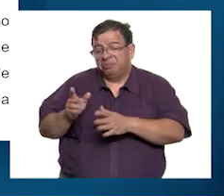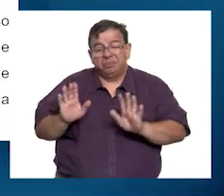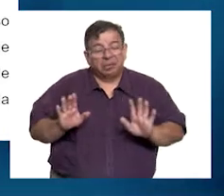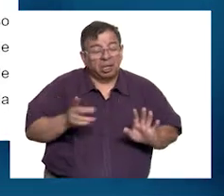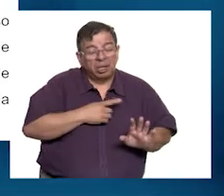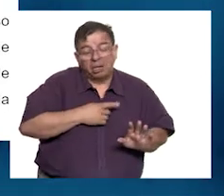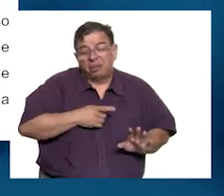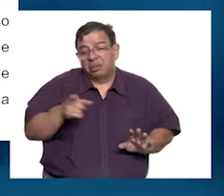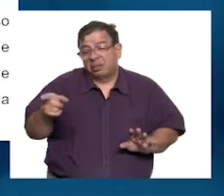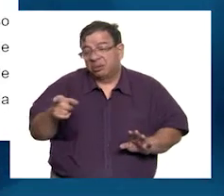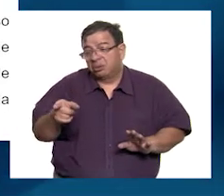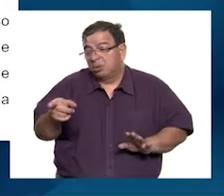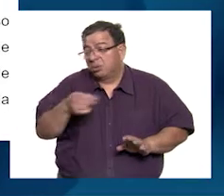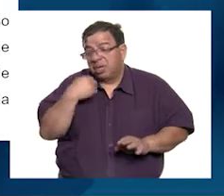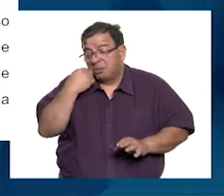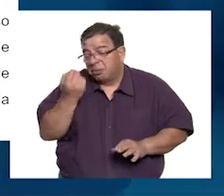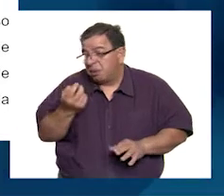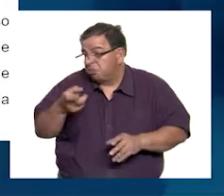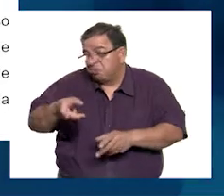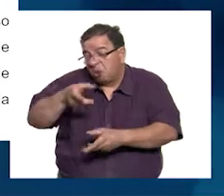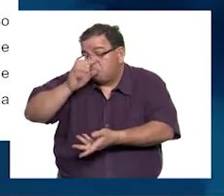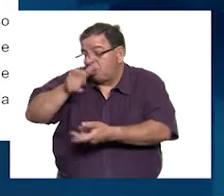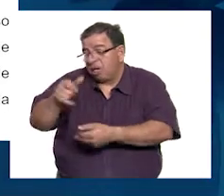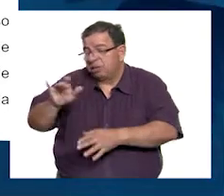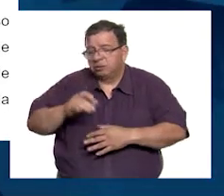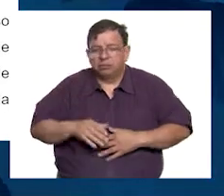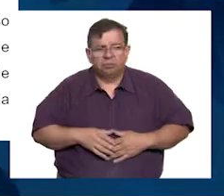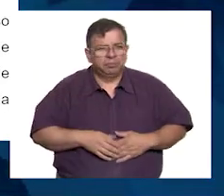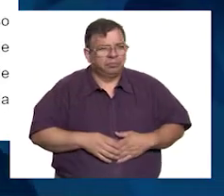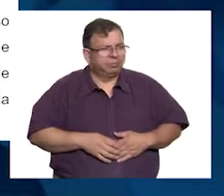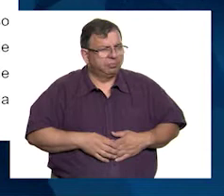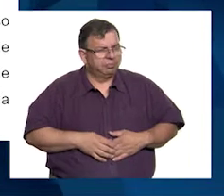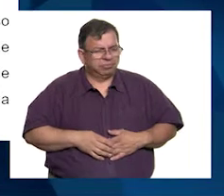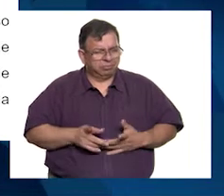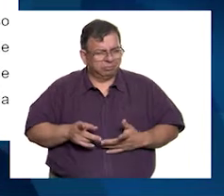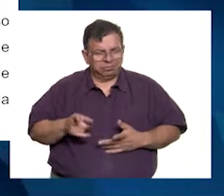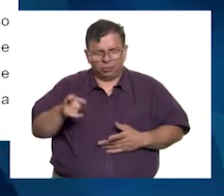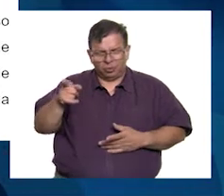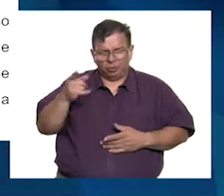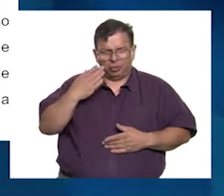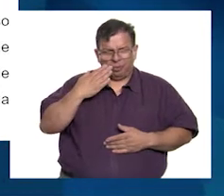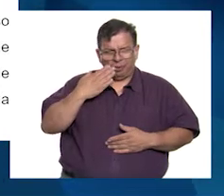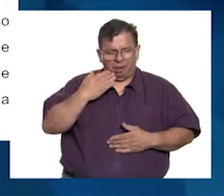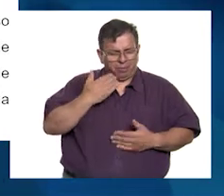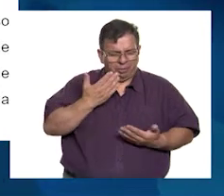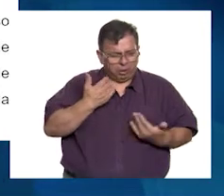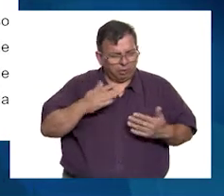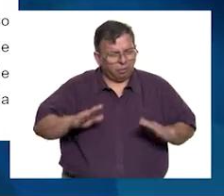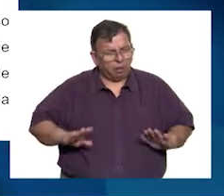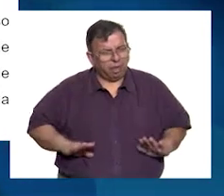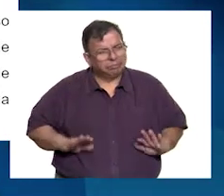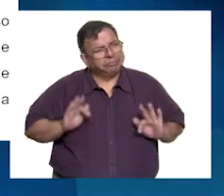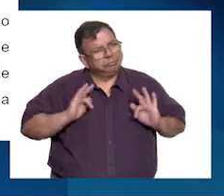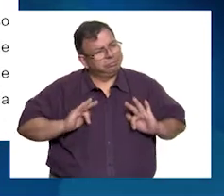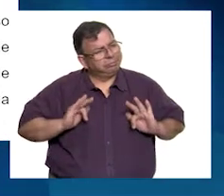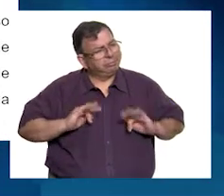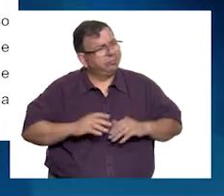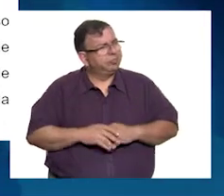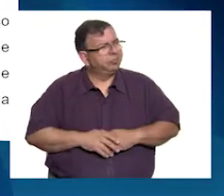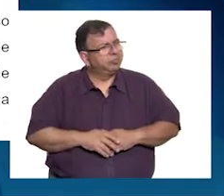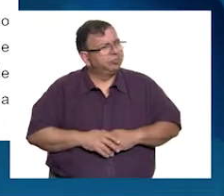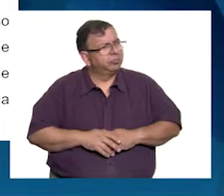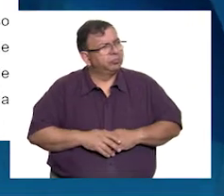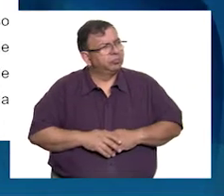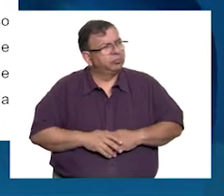que beber a morro si queréis». «No sois tan cortés que digamos», repuso el hada sin enfadarse.